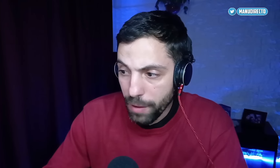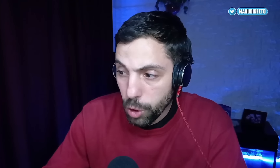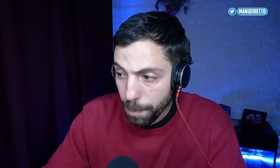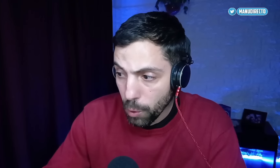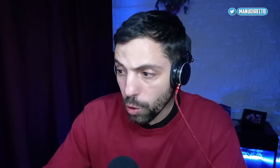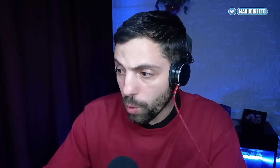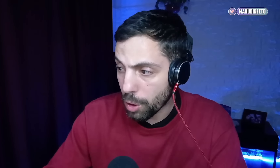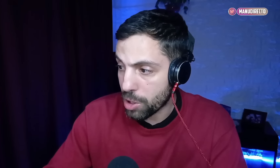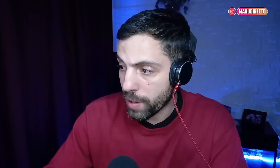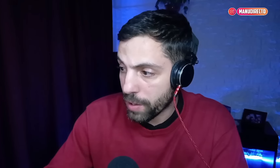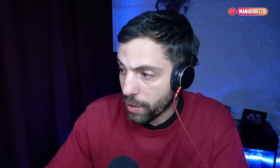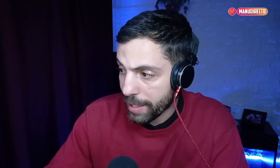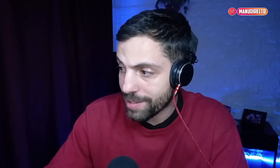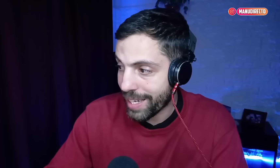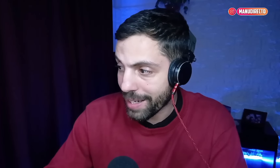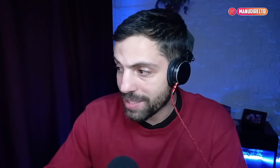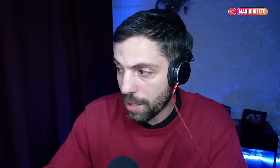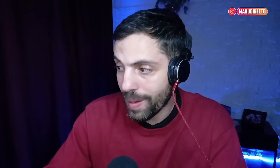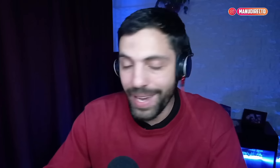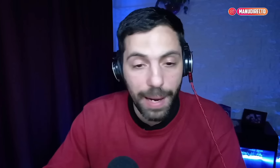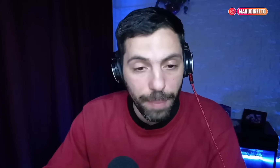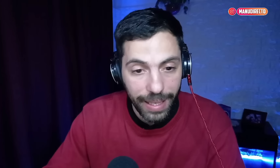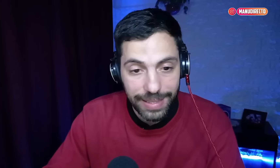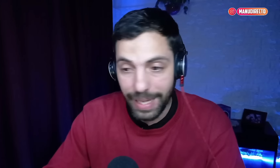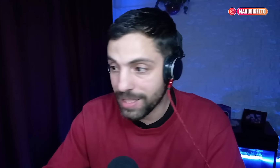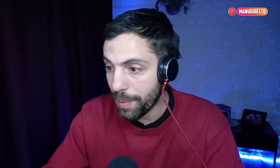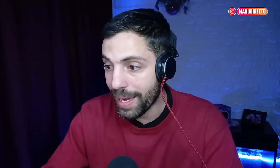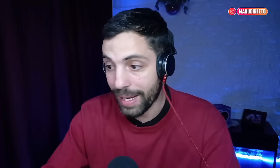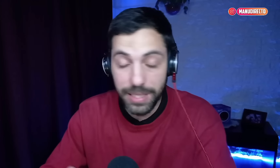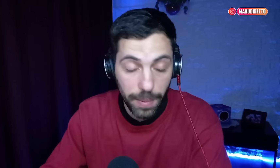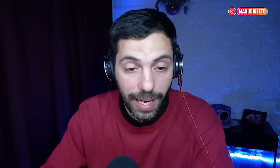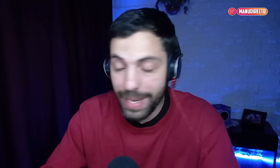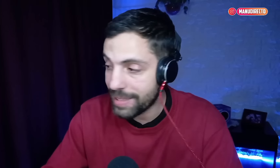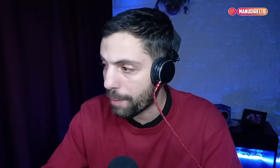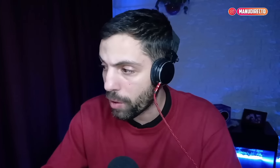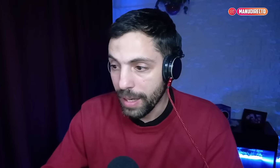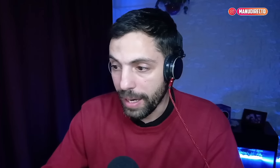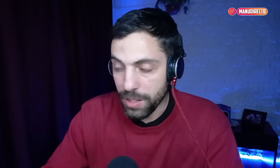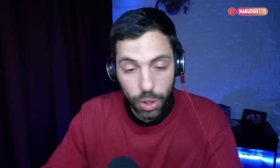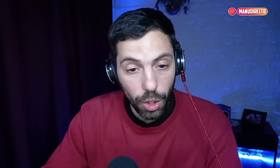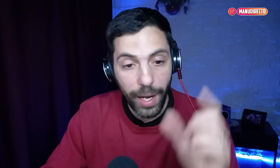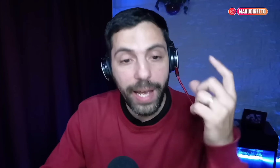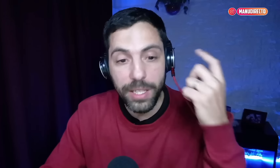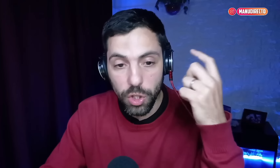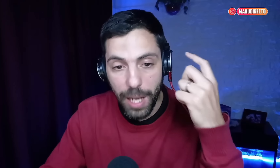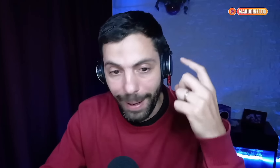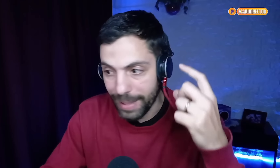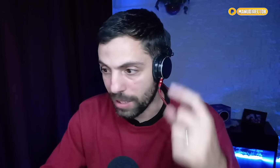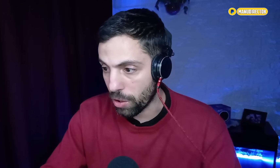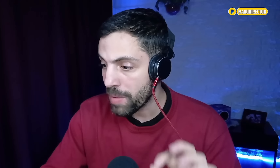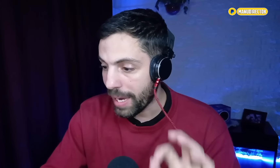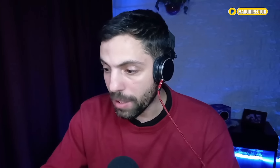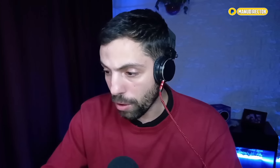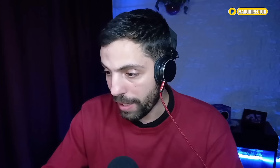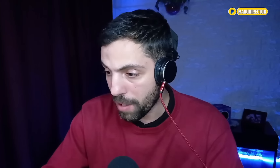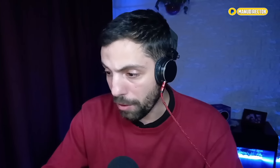de 2.4 millones de dólares que recibe el país, que recibía El Salvador solo en esos aparatitos,